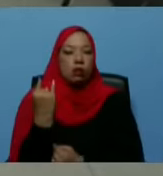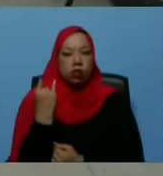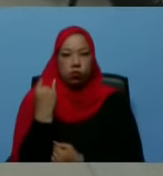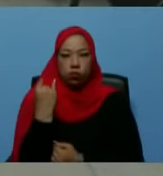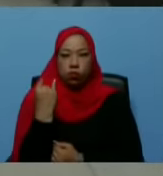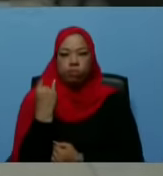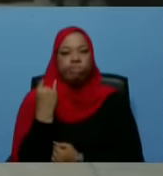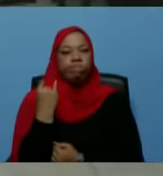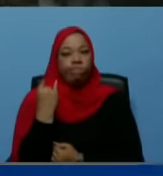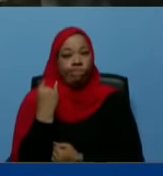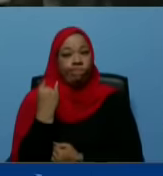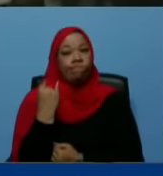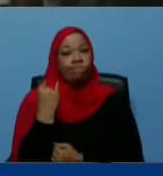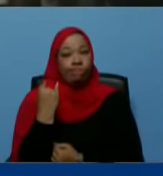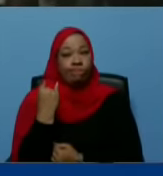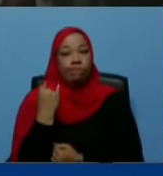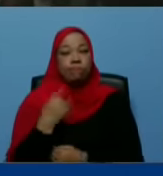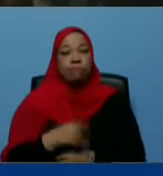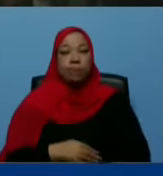traidores nunca.